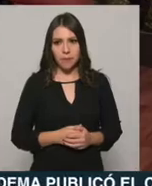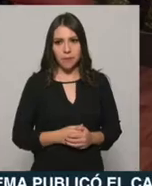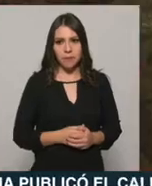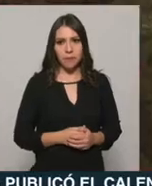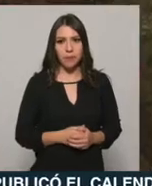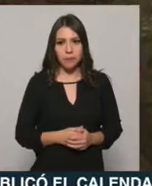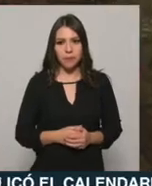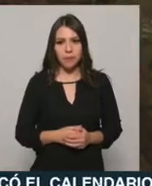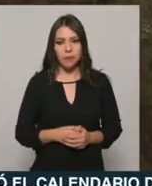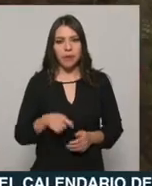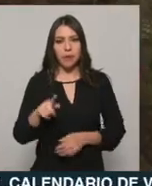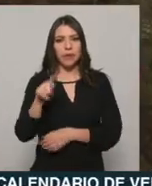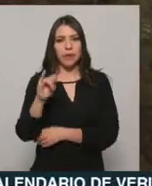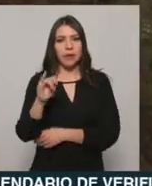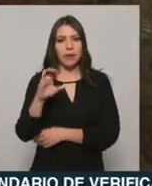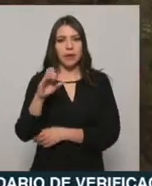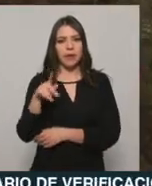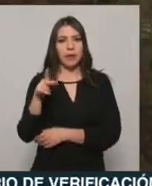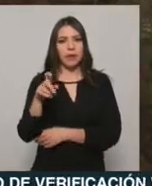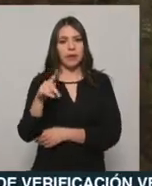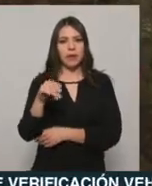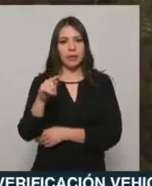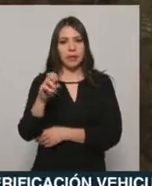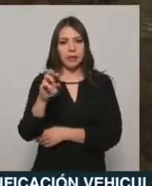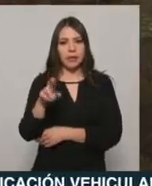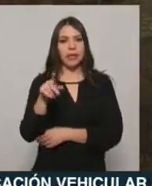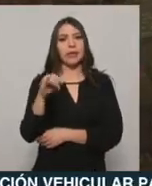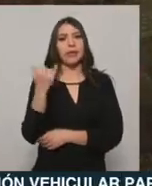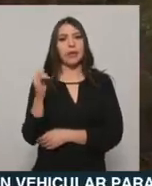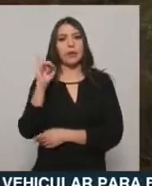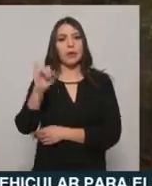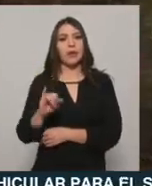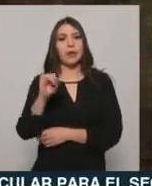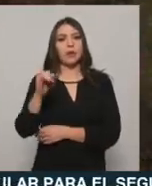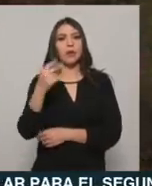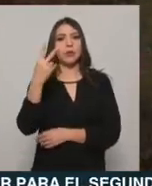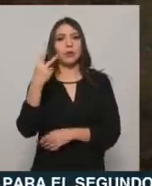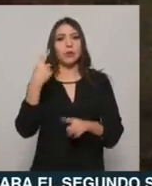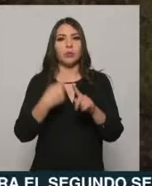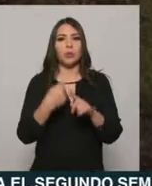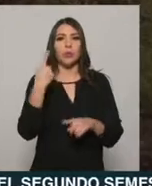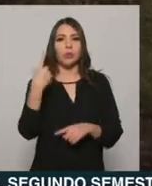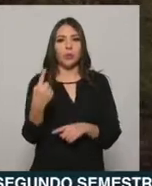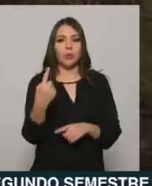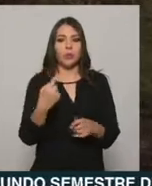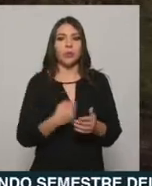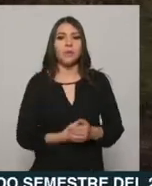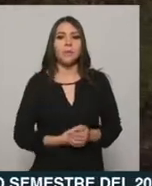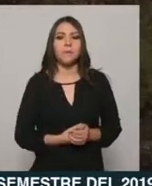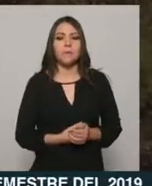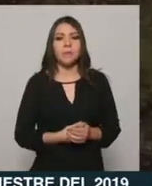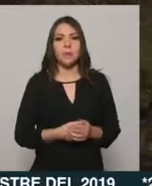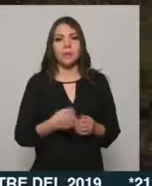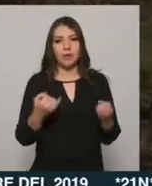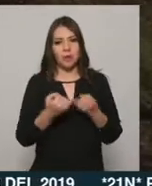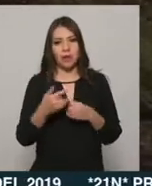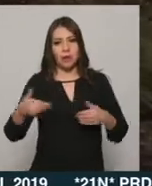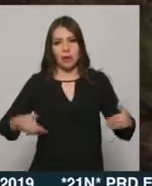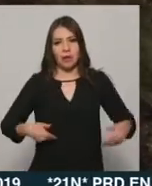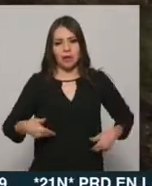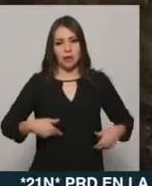el Adelante, sistema Eddie. Ticketmaster. Sí, adelante. Y además los jueves está el 2x1 el boletaje. Hoy está 2x1. También Hoy es está en la jueves. taquilla del teatro y